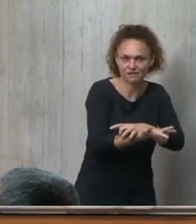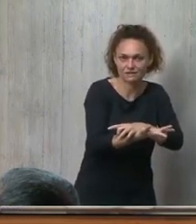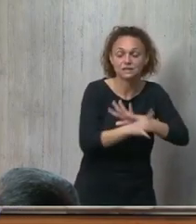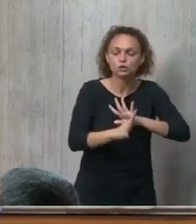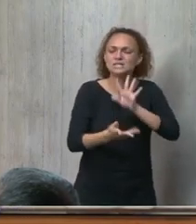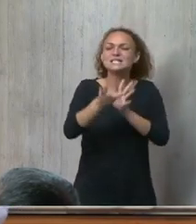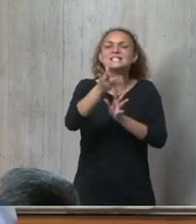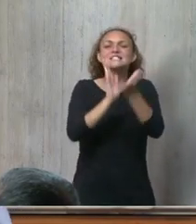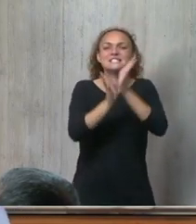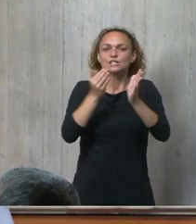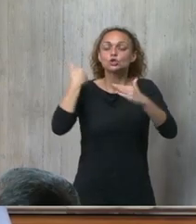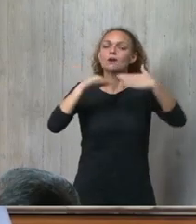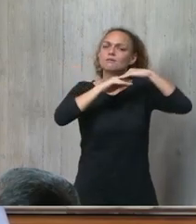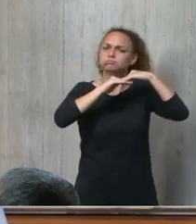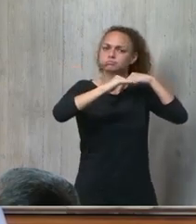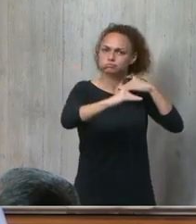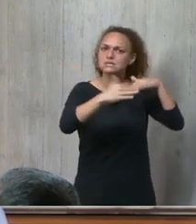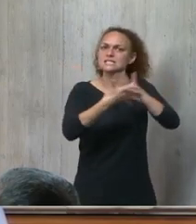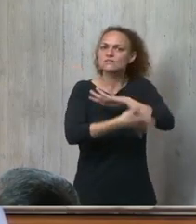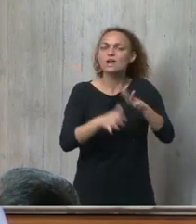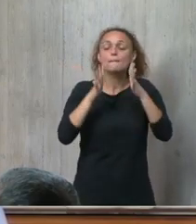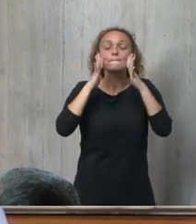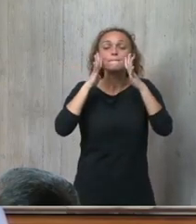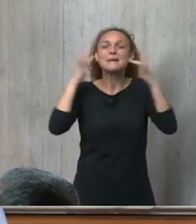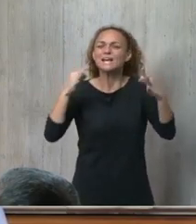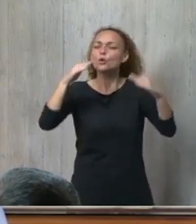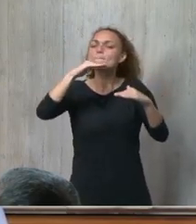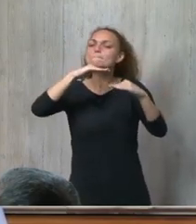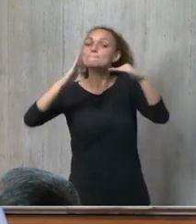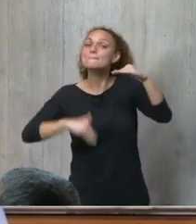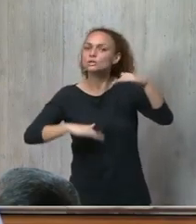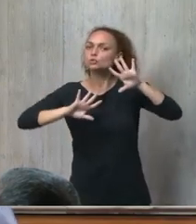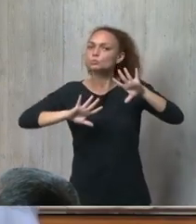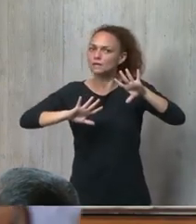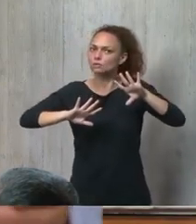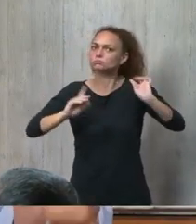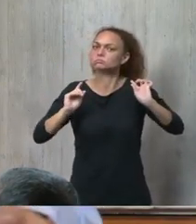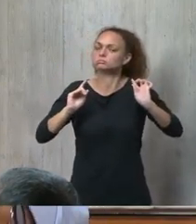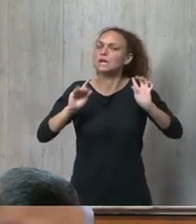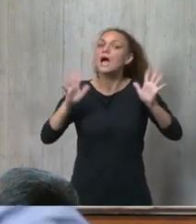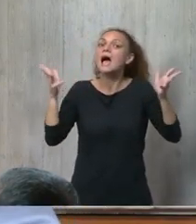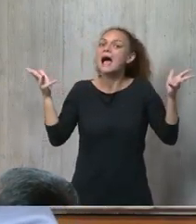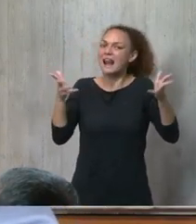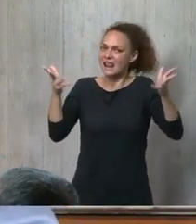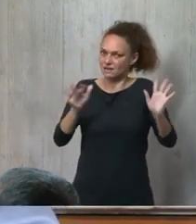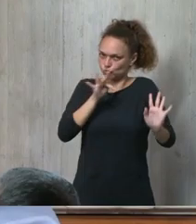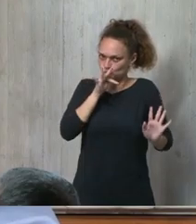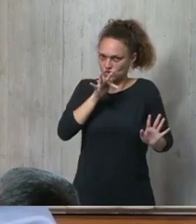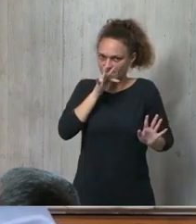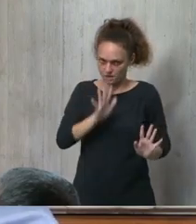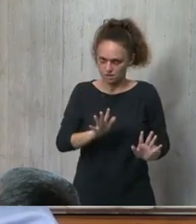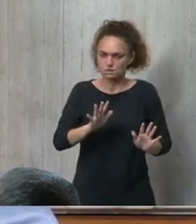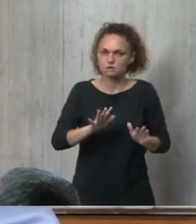aleja, pero se mantiene el estado de alerta. Desde el estado de alerta me refiero a la organización